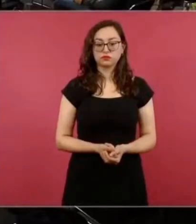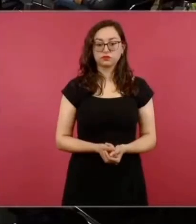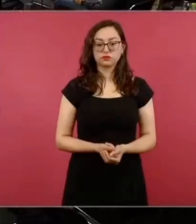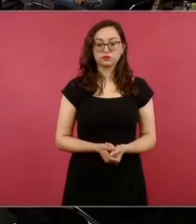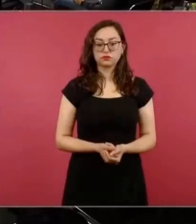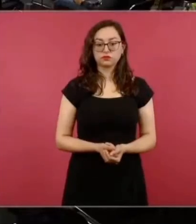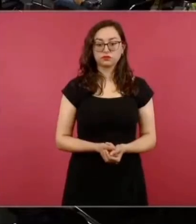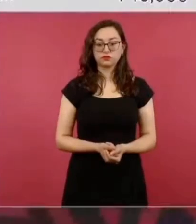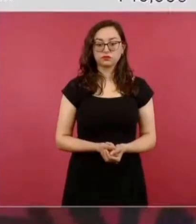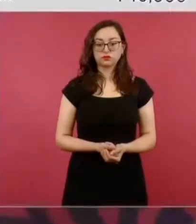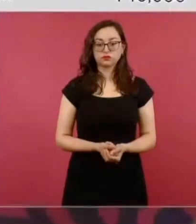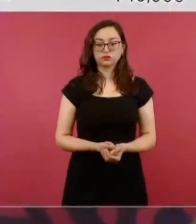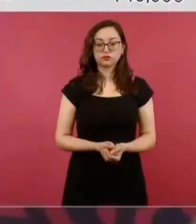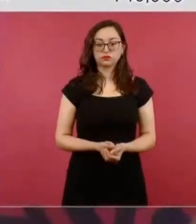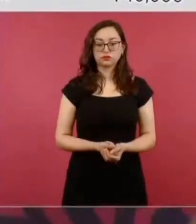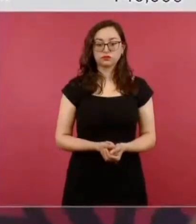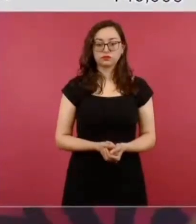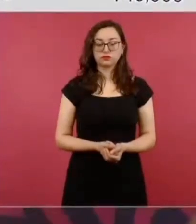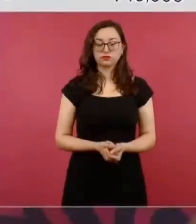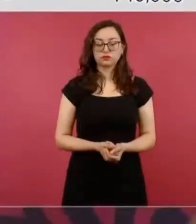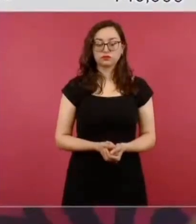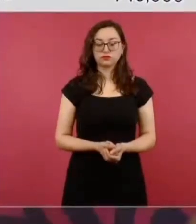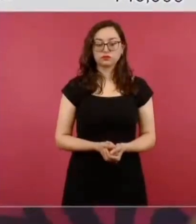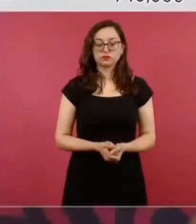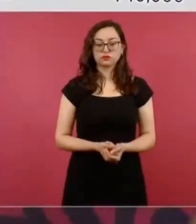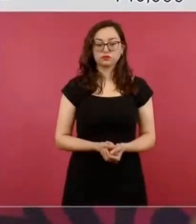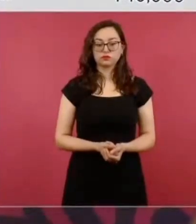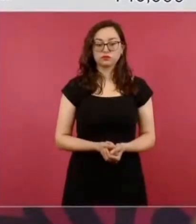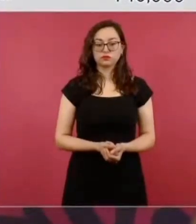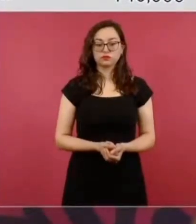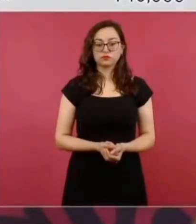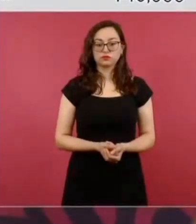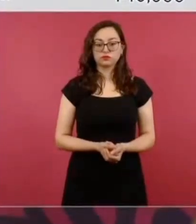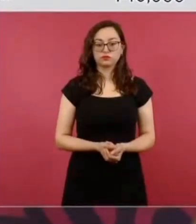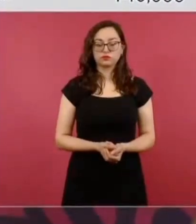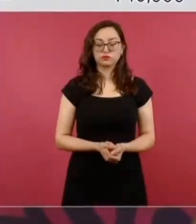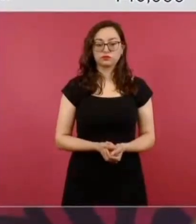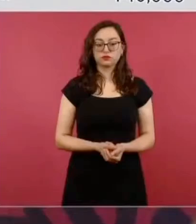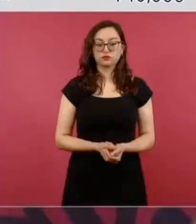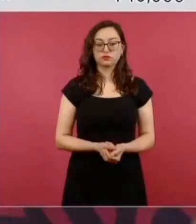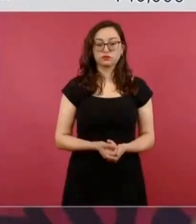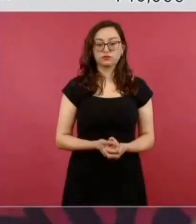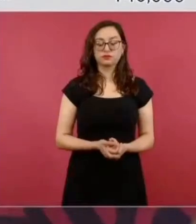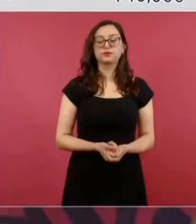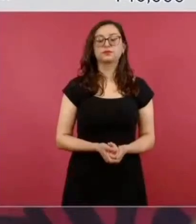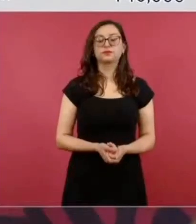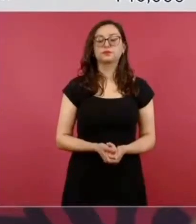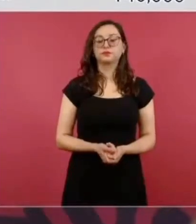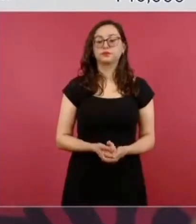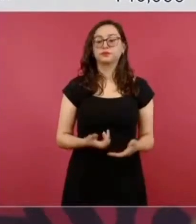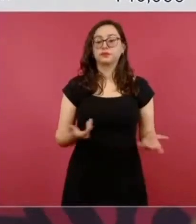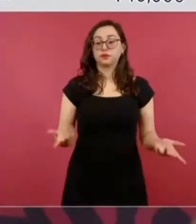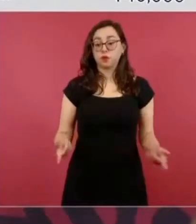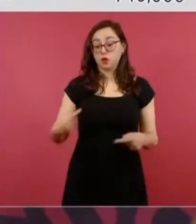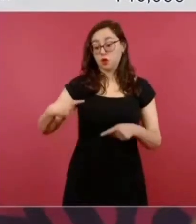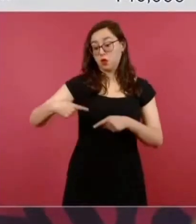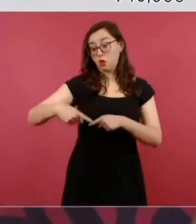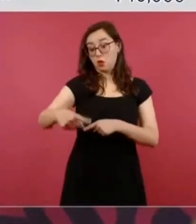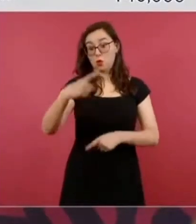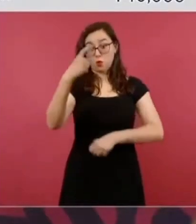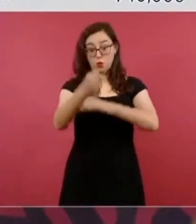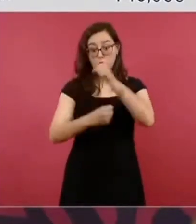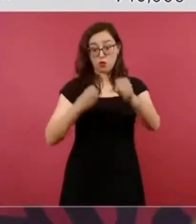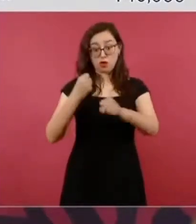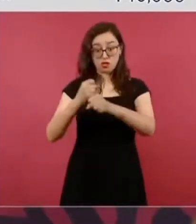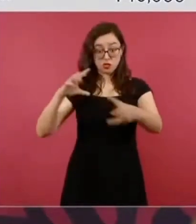refinería? Si quisiéramos decir que todo el año tendría que haber empezado en enero. Perdón, tendría que haber empezado en enero. Pero